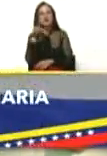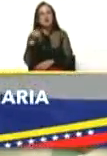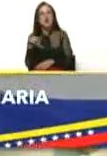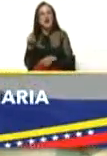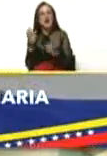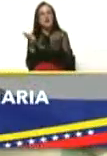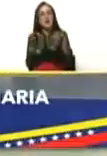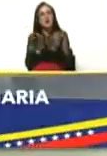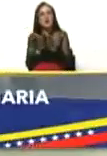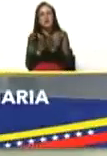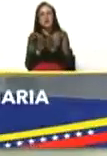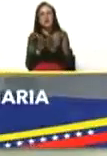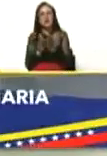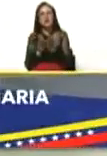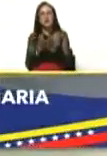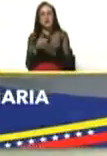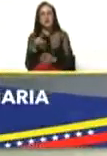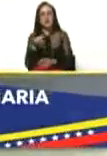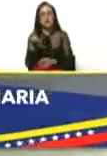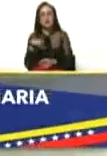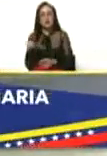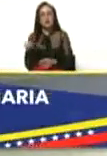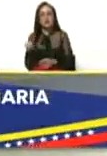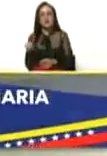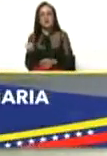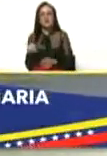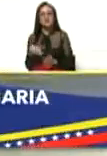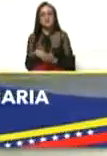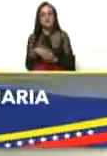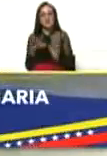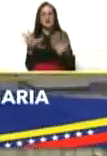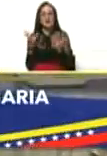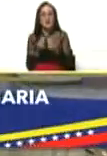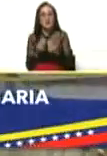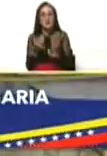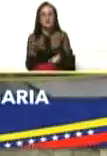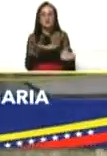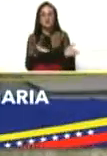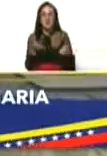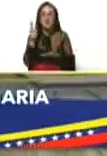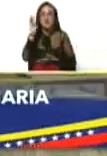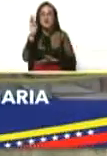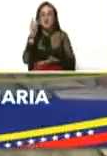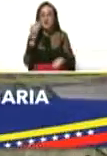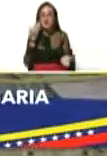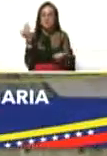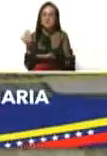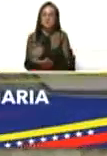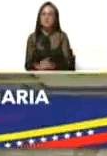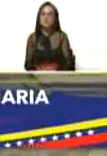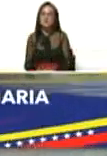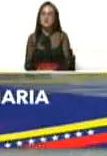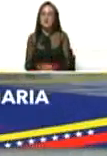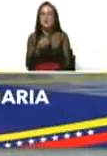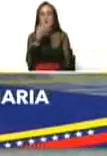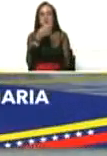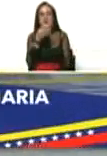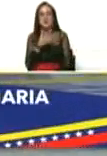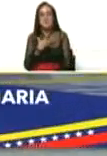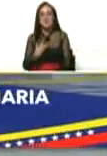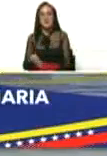Autoridad Única de Educación, a quien yo le voy a pasar la palabra en este momento. Adelante, profesora Orasma. Buenas tardes,